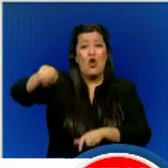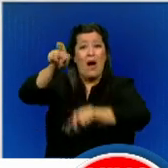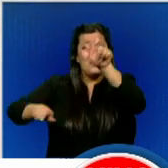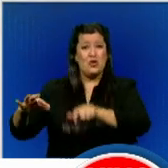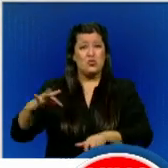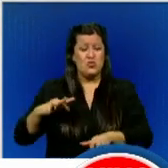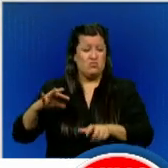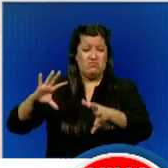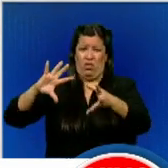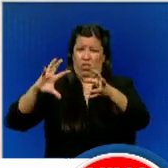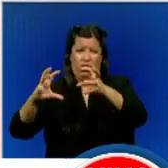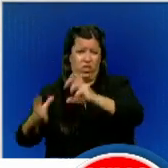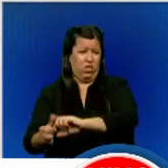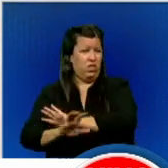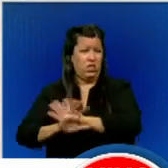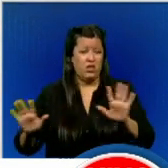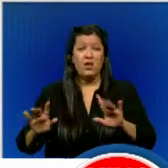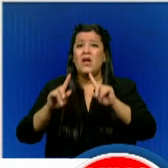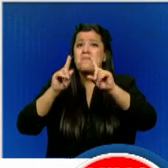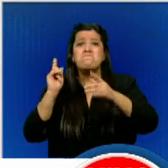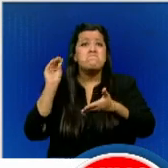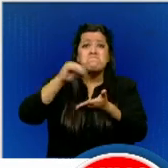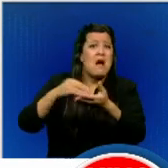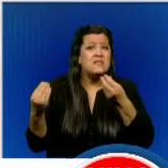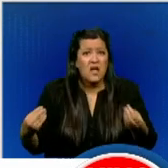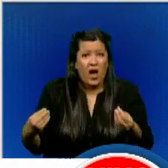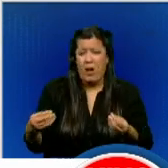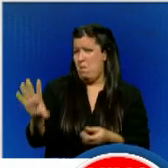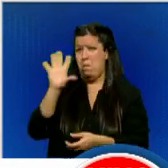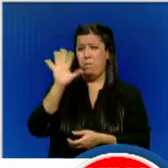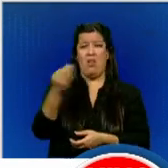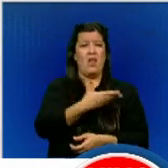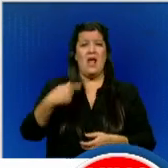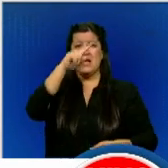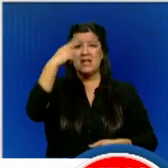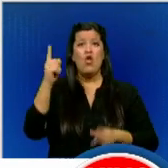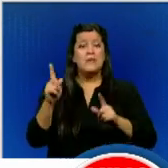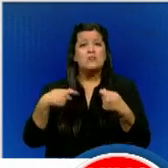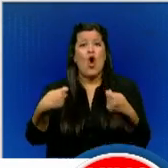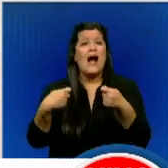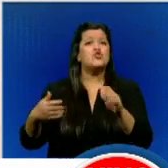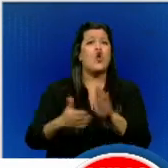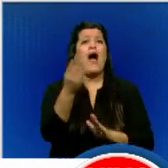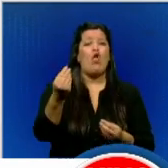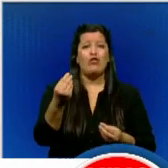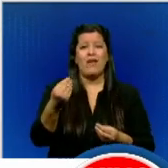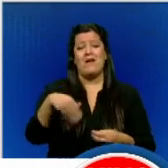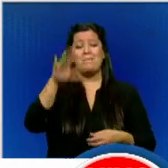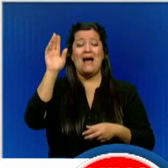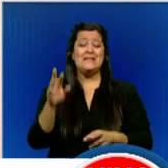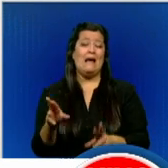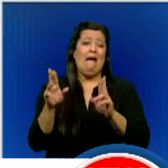deteriorados y encima nos demuestra que parte de ese gasto va al privilegio de algunos